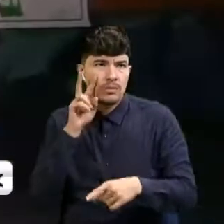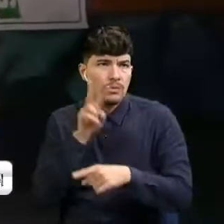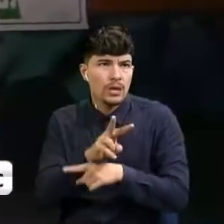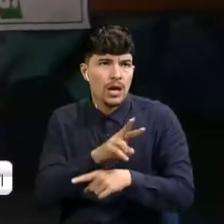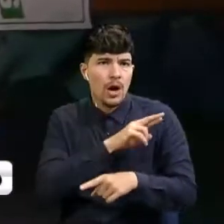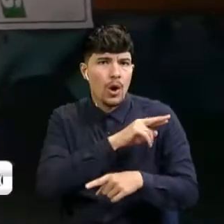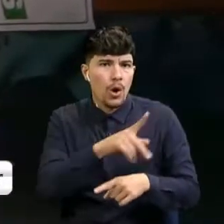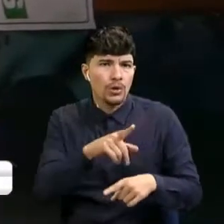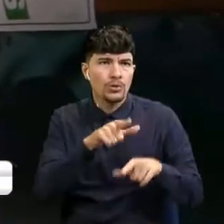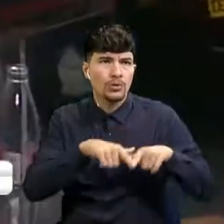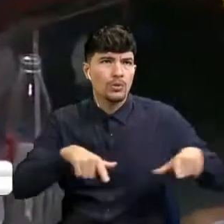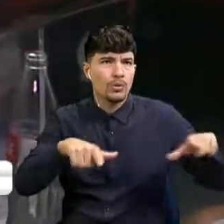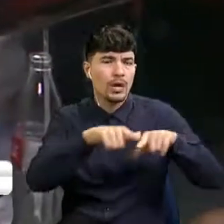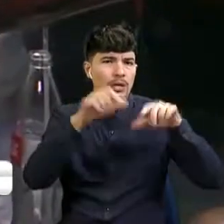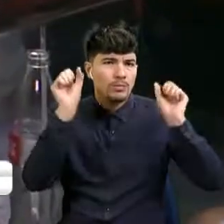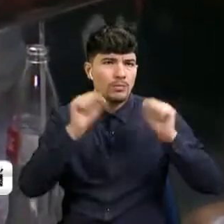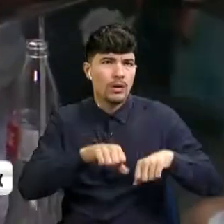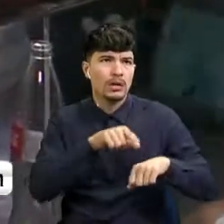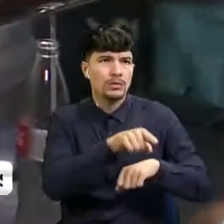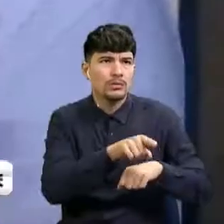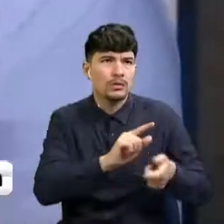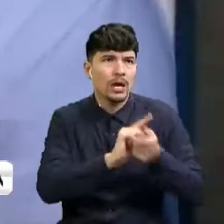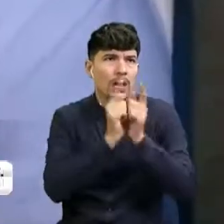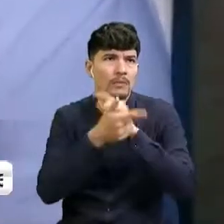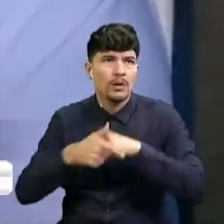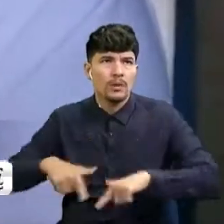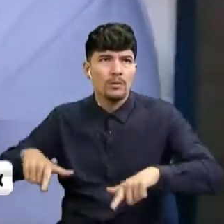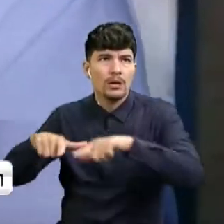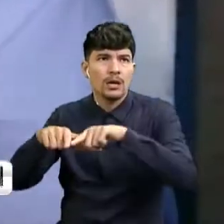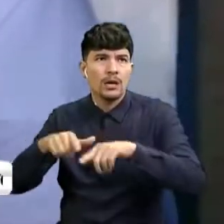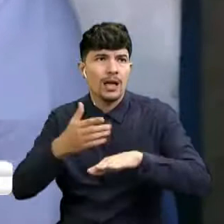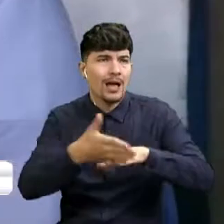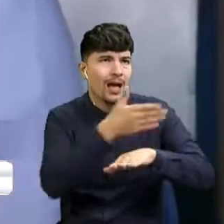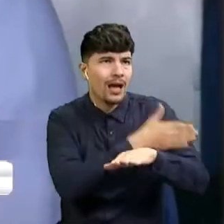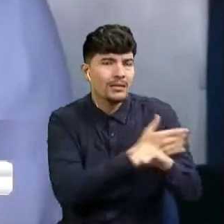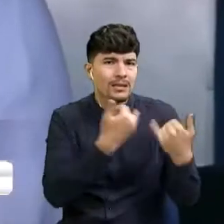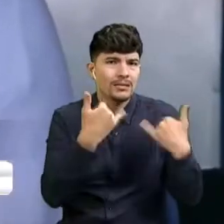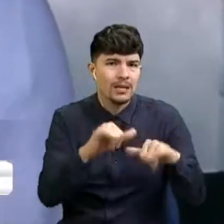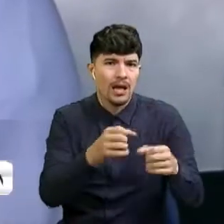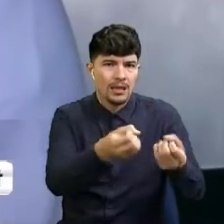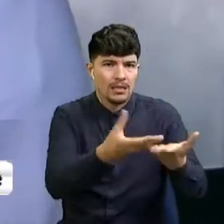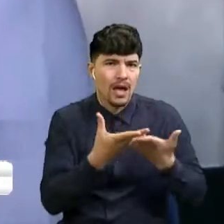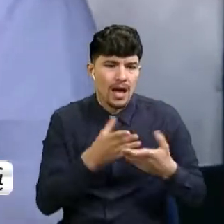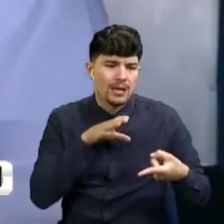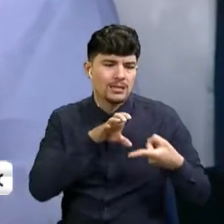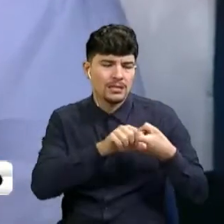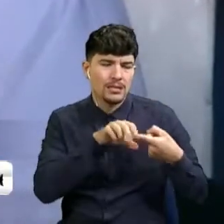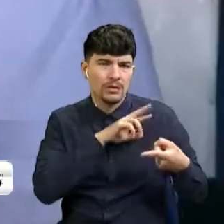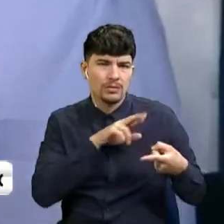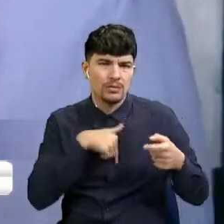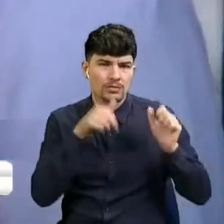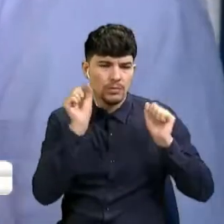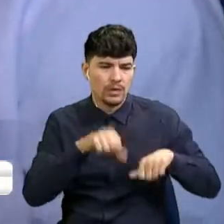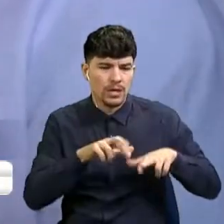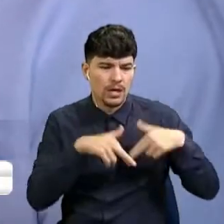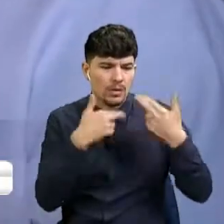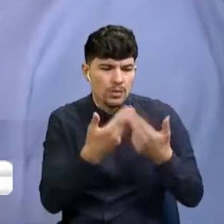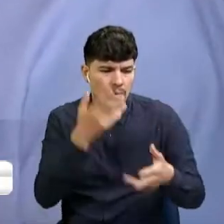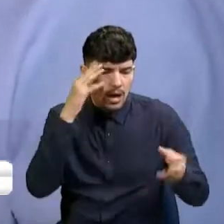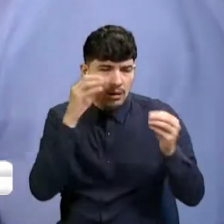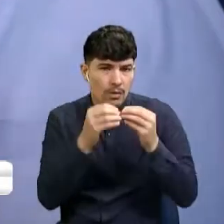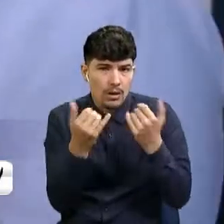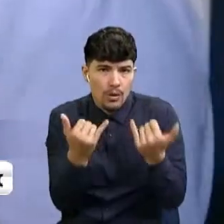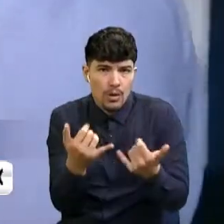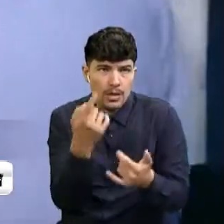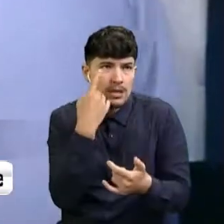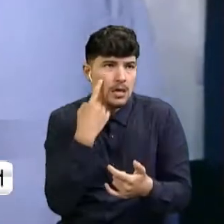otros posibles sitios a donde podían ser reubicados. Ya nos habían dado una cita previa para una reunión para llegar a un acuerdo. En el día de